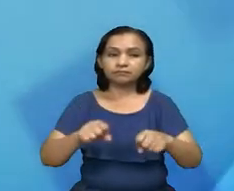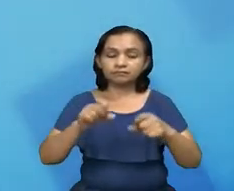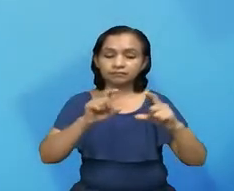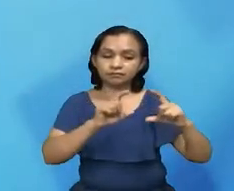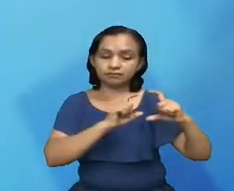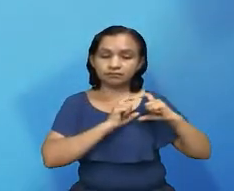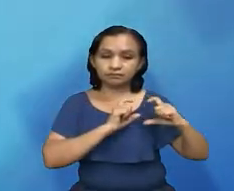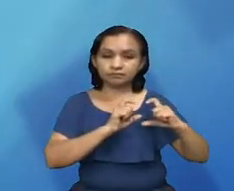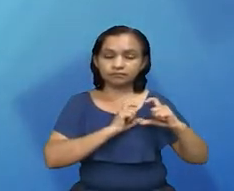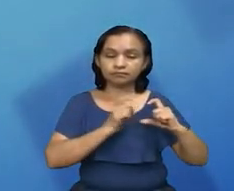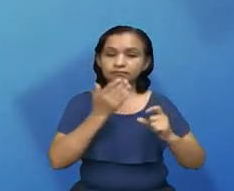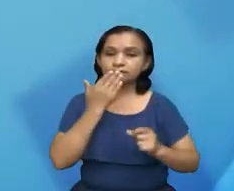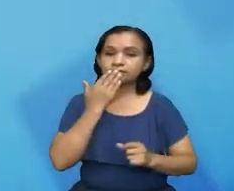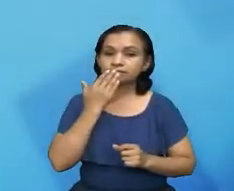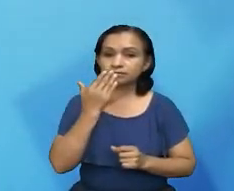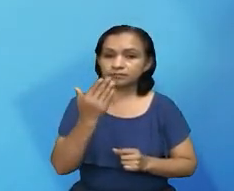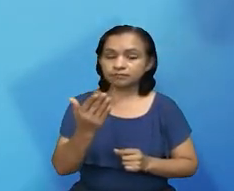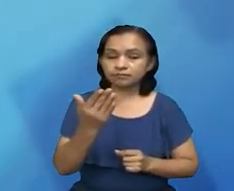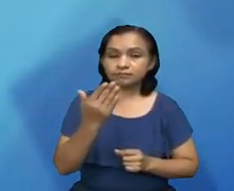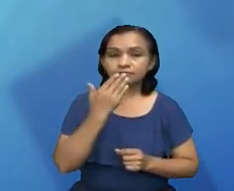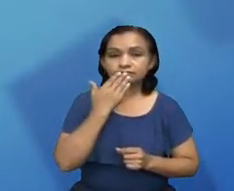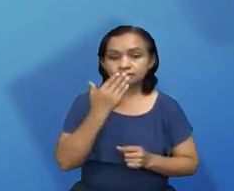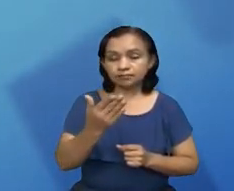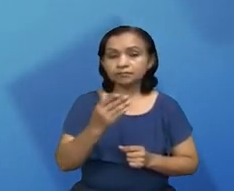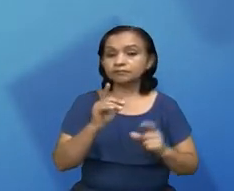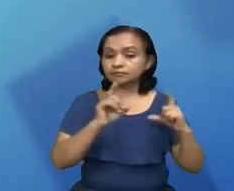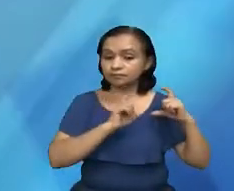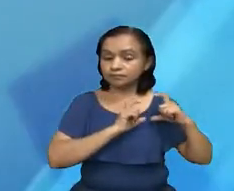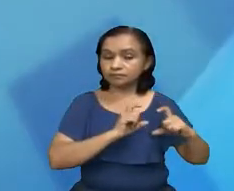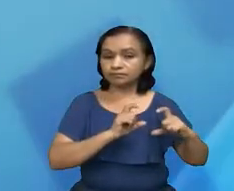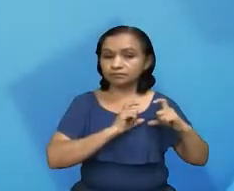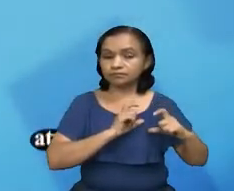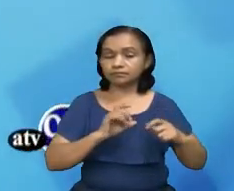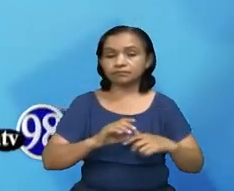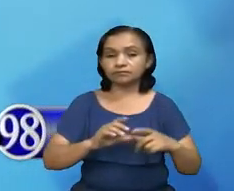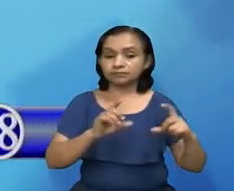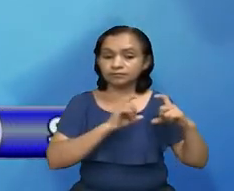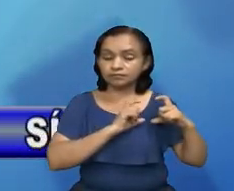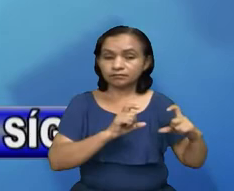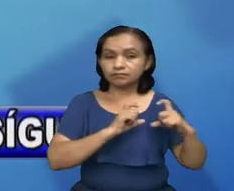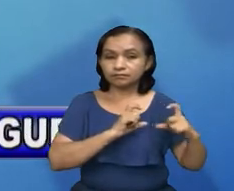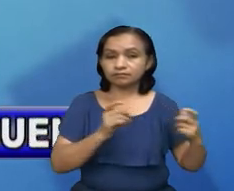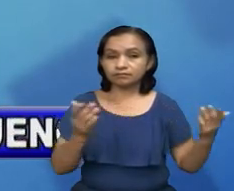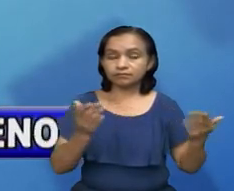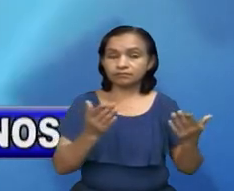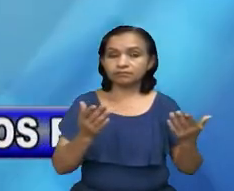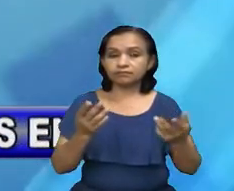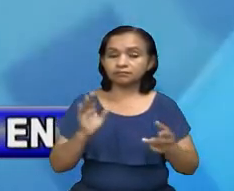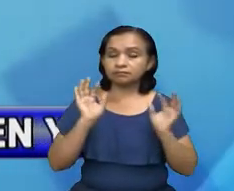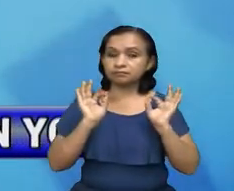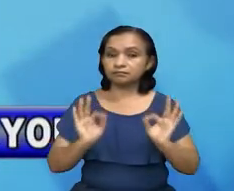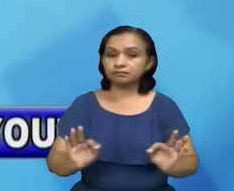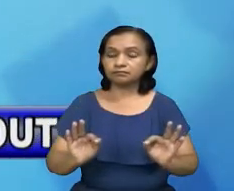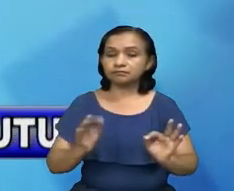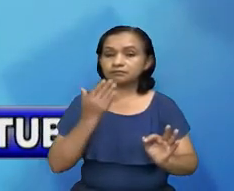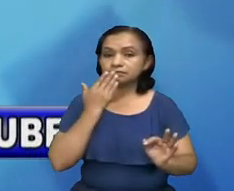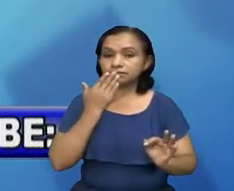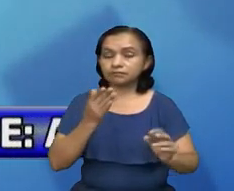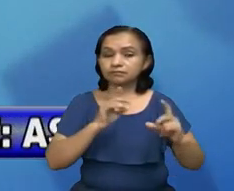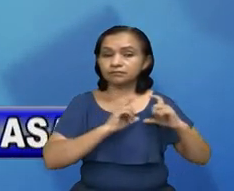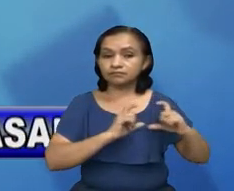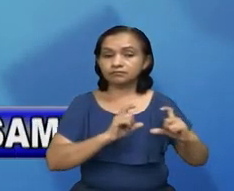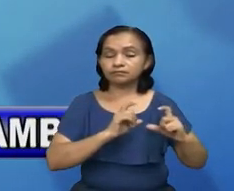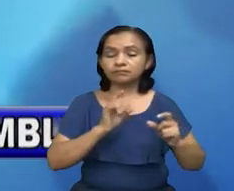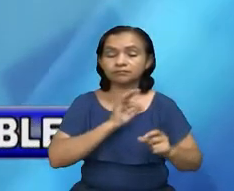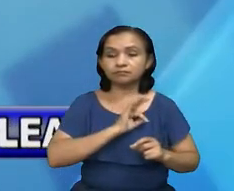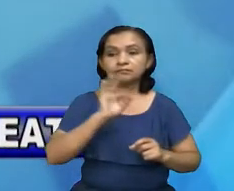corazón noble, generoso, ese corazón de bien, buen corazón, buena